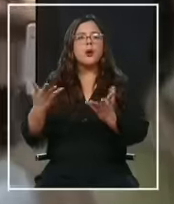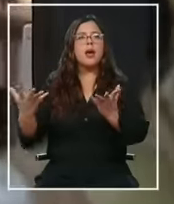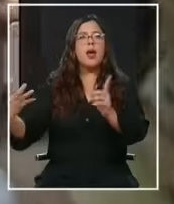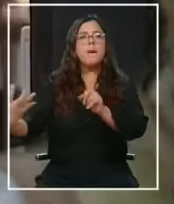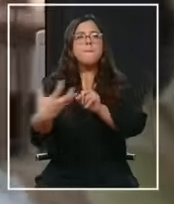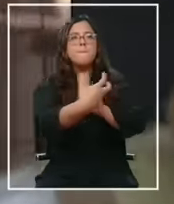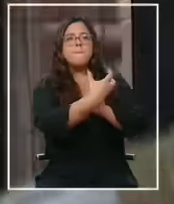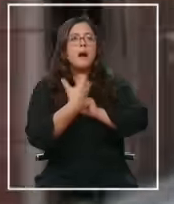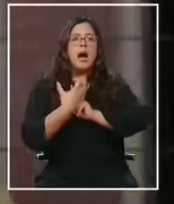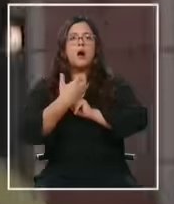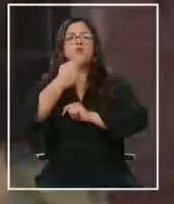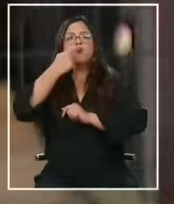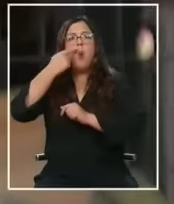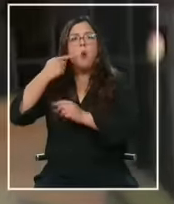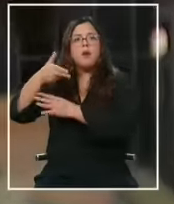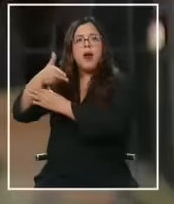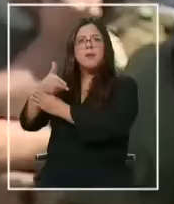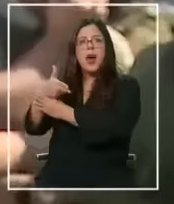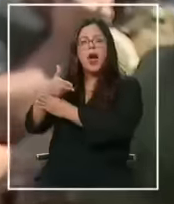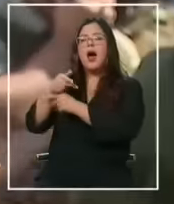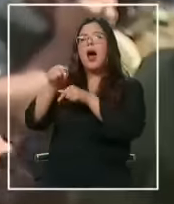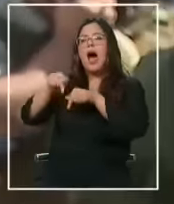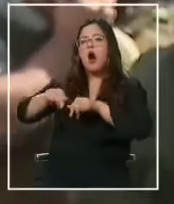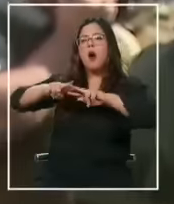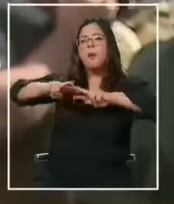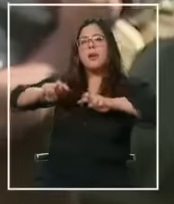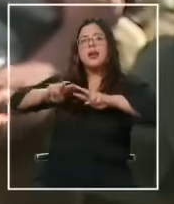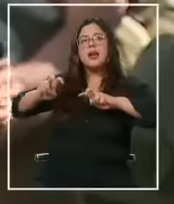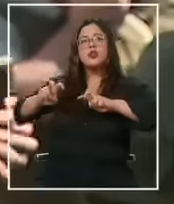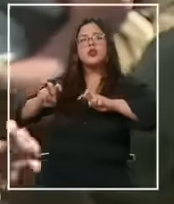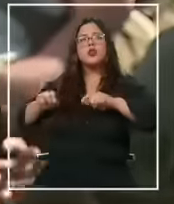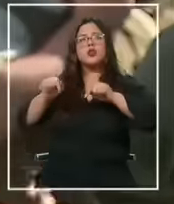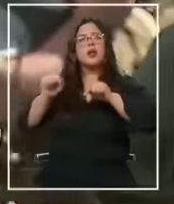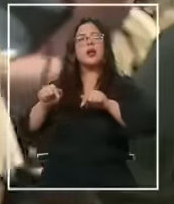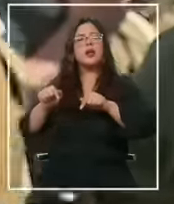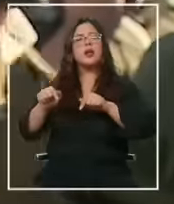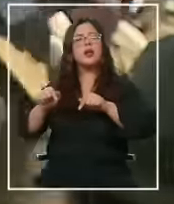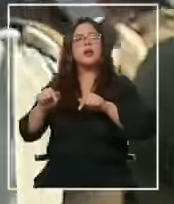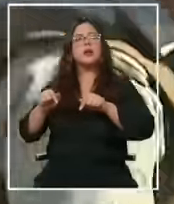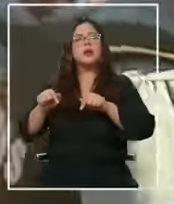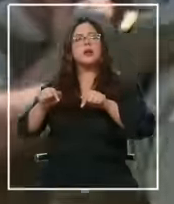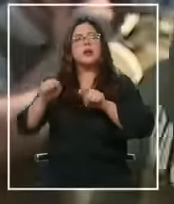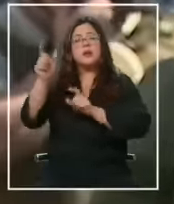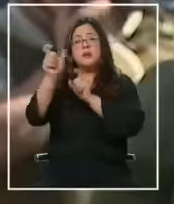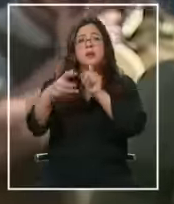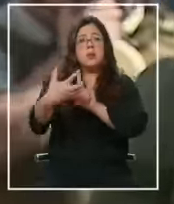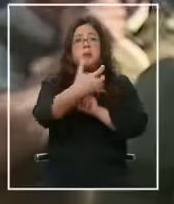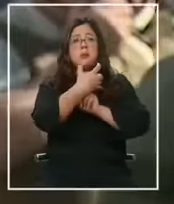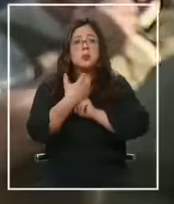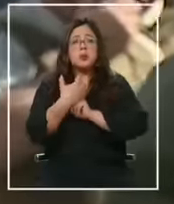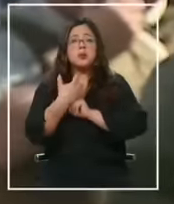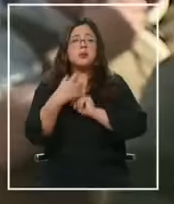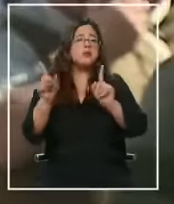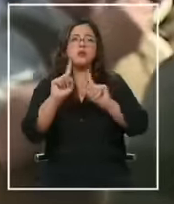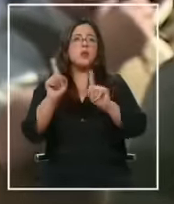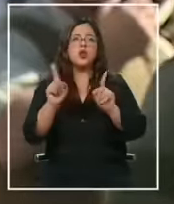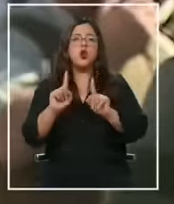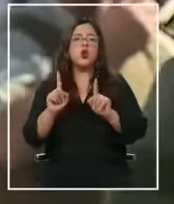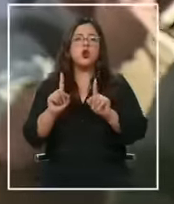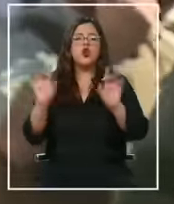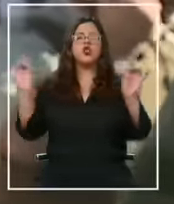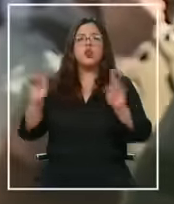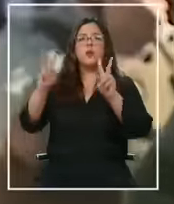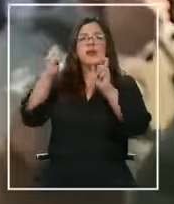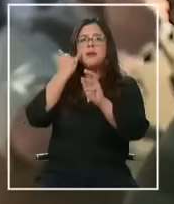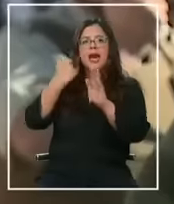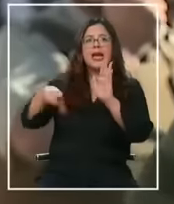retenidos por el hombre armado. Hasta ahora las líneas investigativas no van hacia el lado de los rehenes, un eventual secuestro, sino un porte ilegal